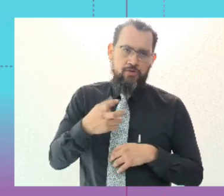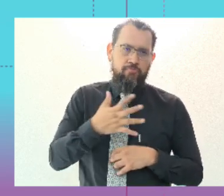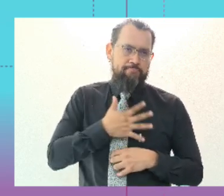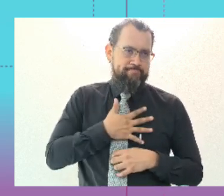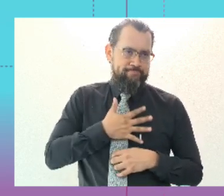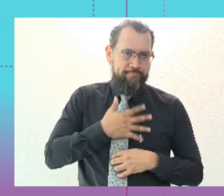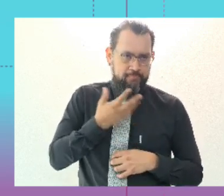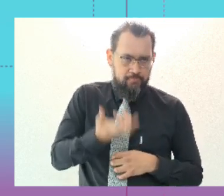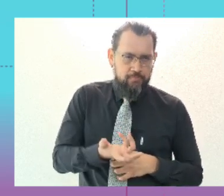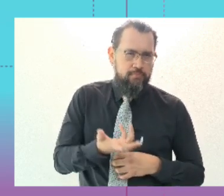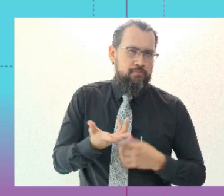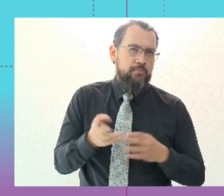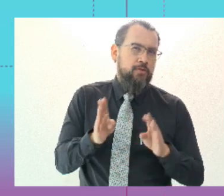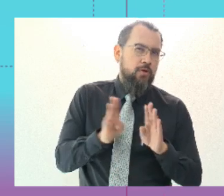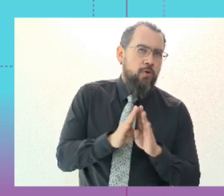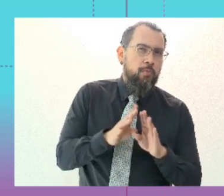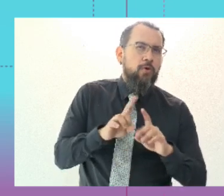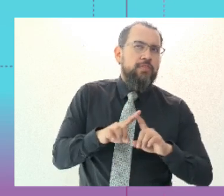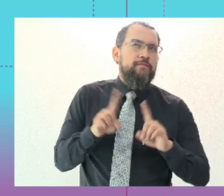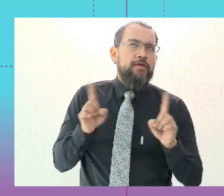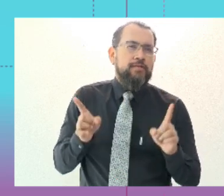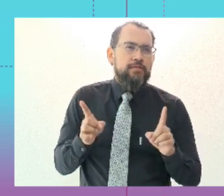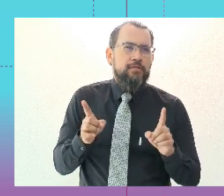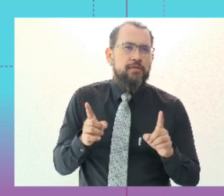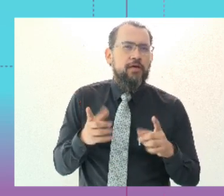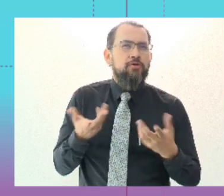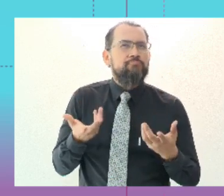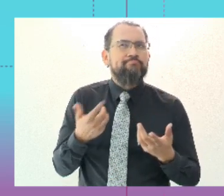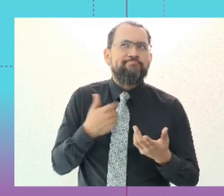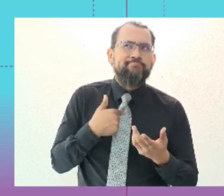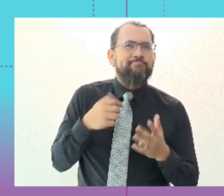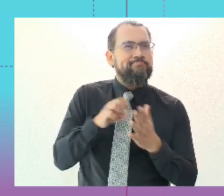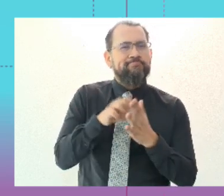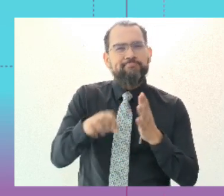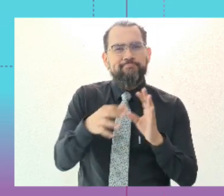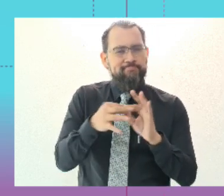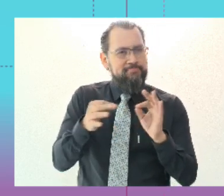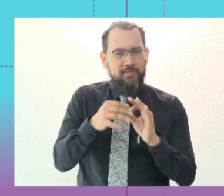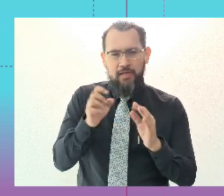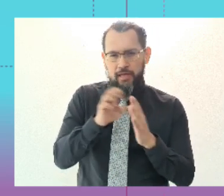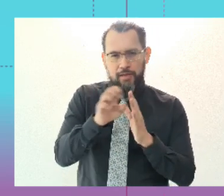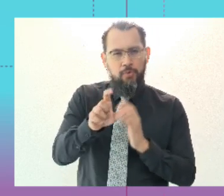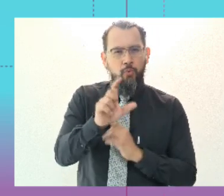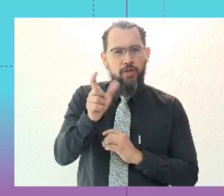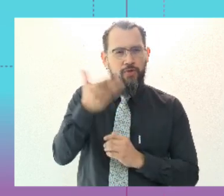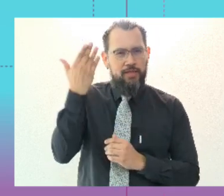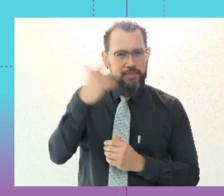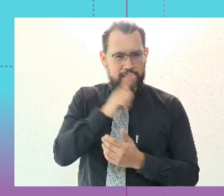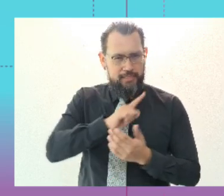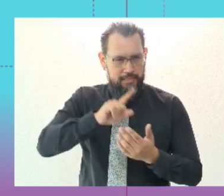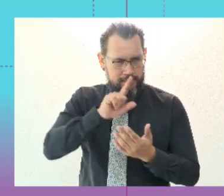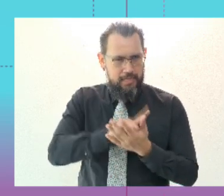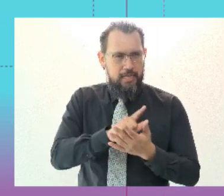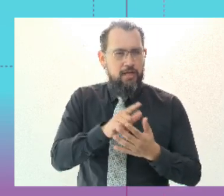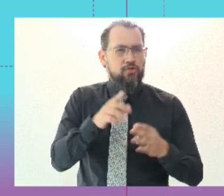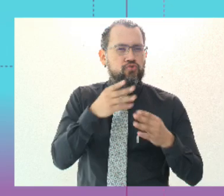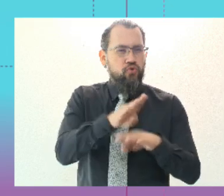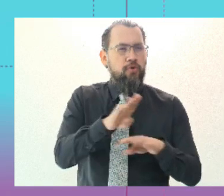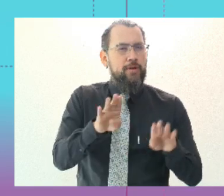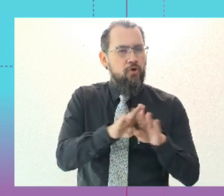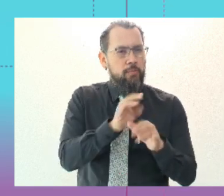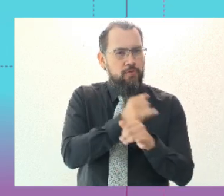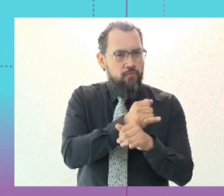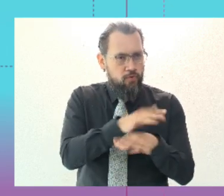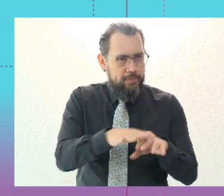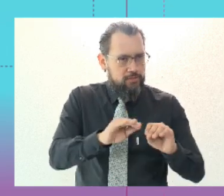Esta distribución, digamos, o esta diferencia, yo lo explicaba cuando surgen las leyes de transparencia, cuando surgen las leyes de protección